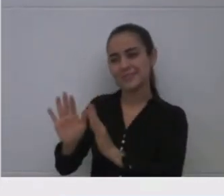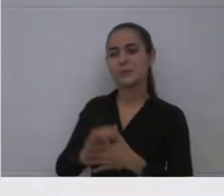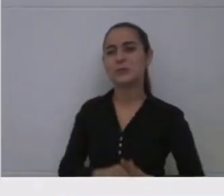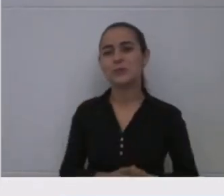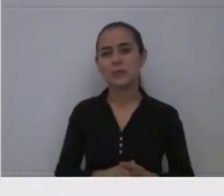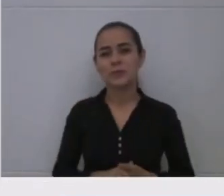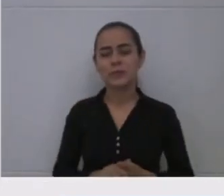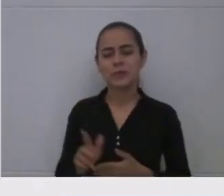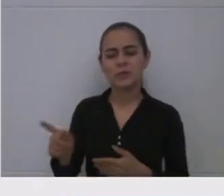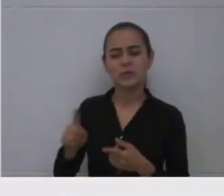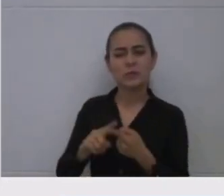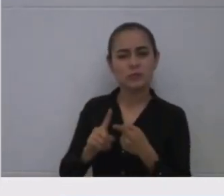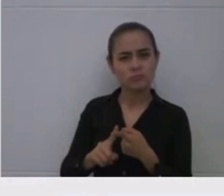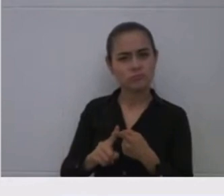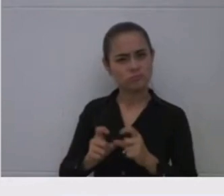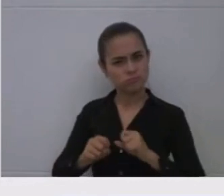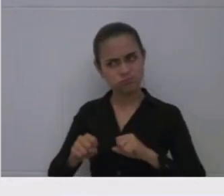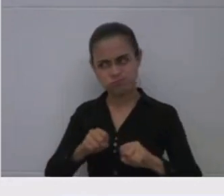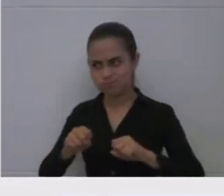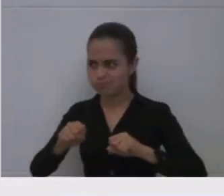Conozco de su rigurosidad.